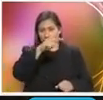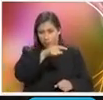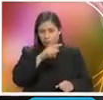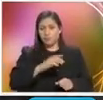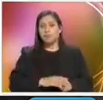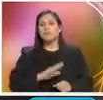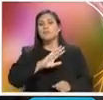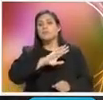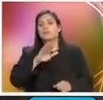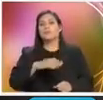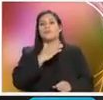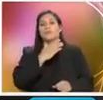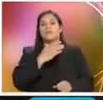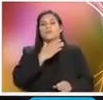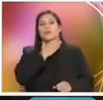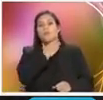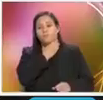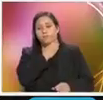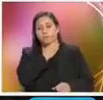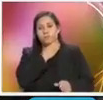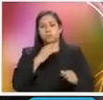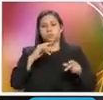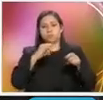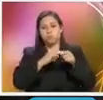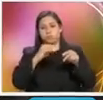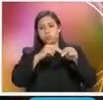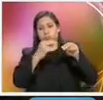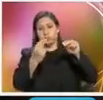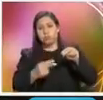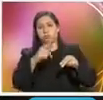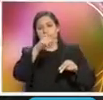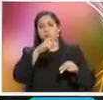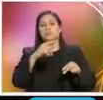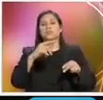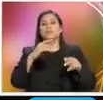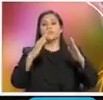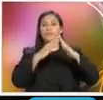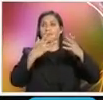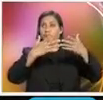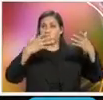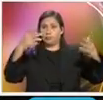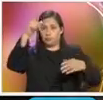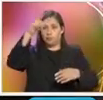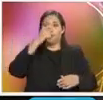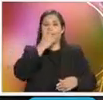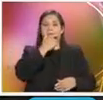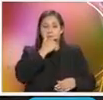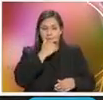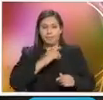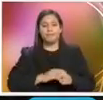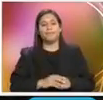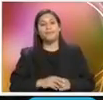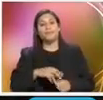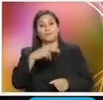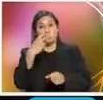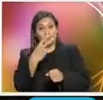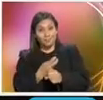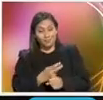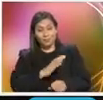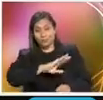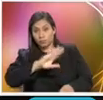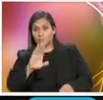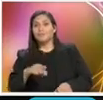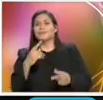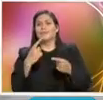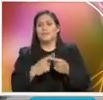Él murió ahogado en la alberca de su mansión allá en Inglaterra, y de ahí vino otra gran tragedia